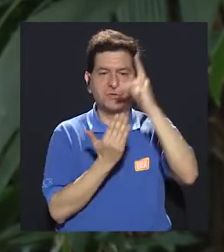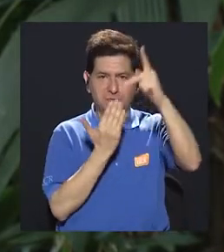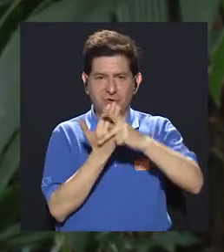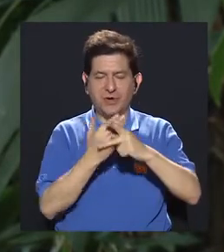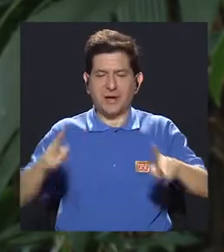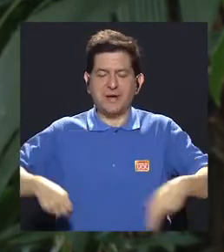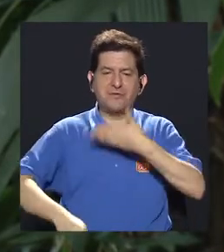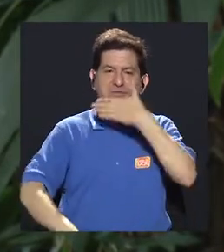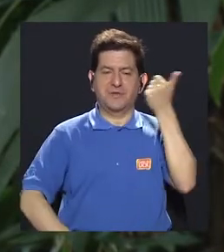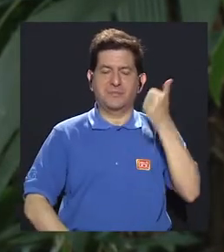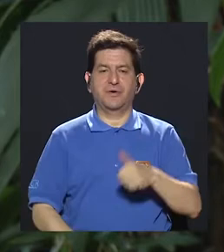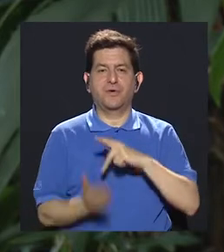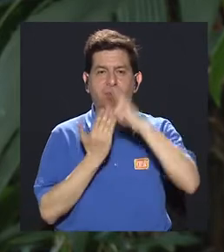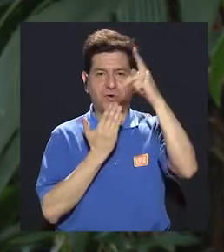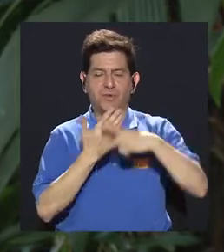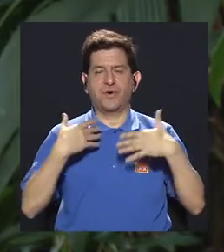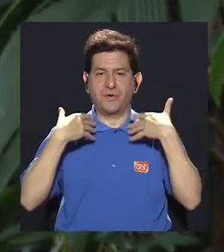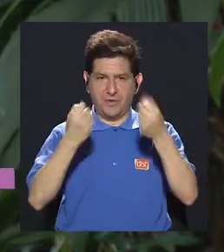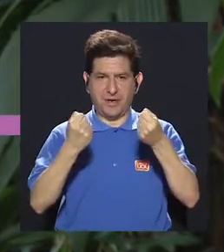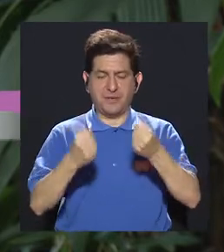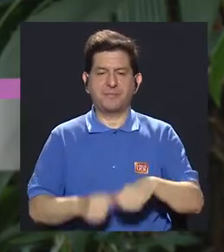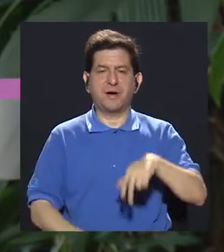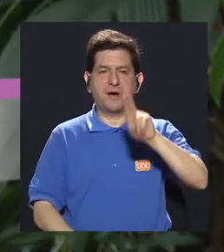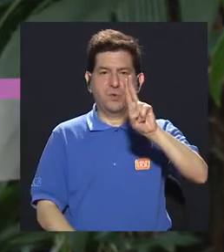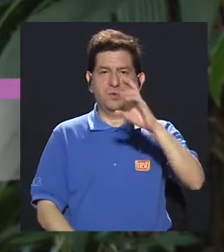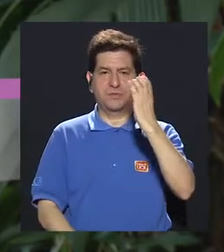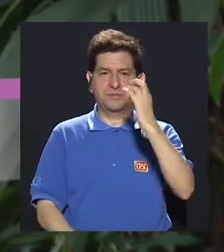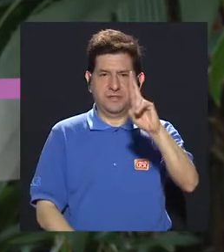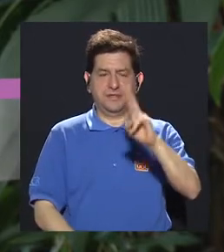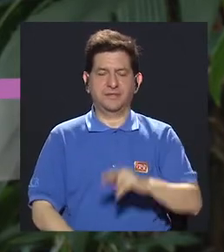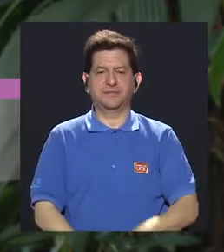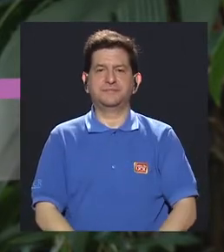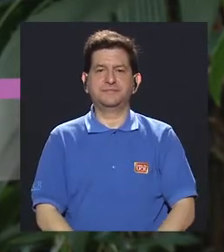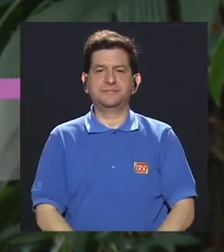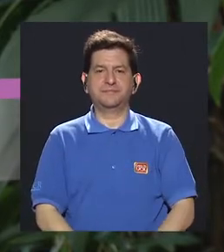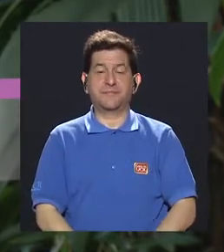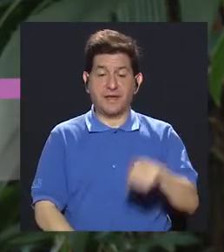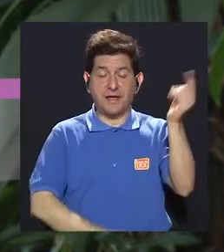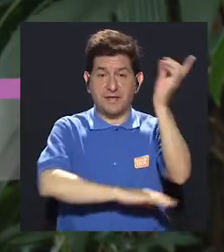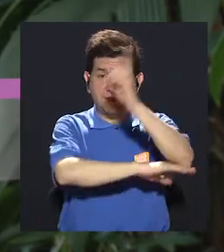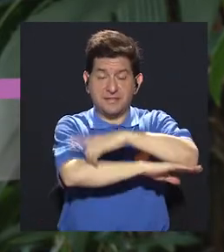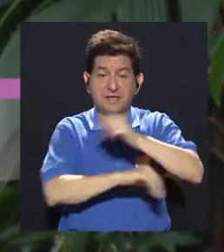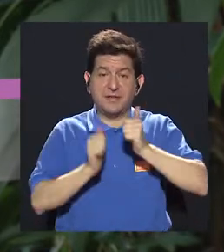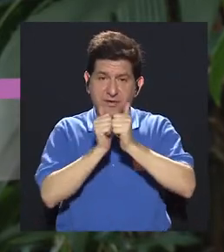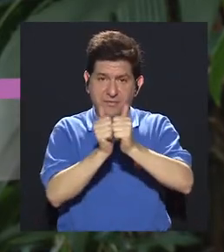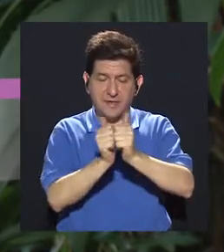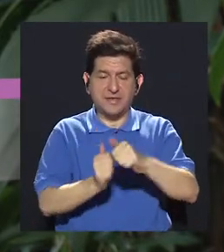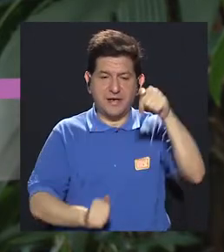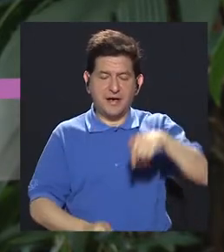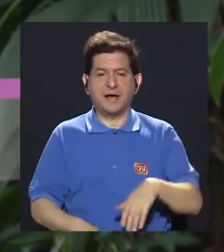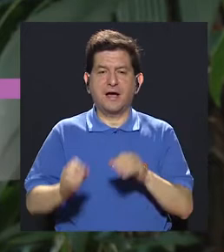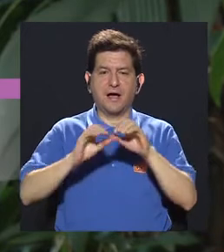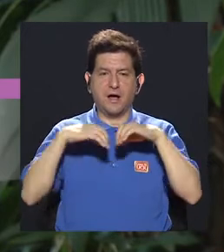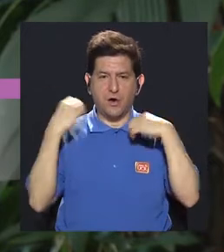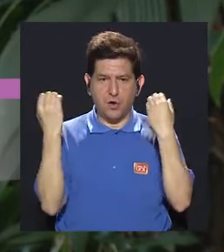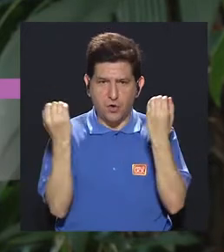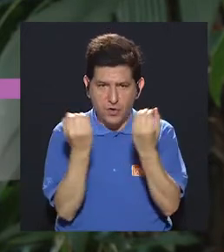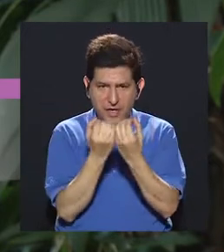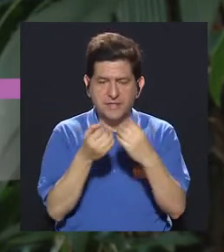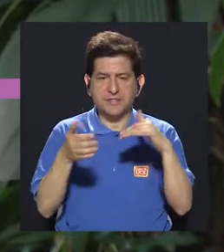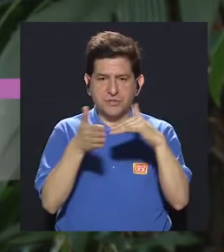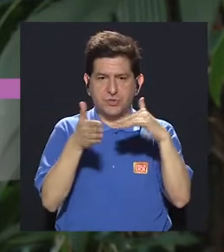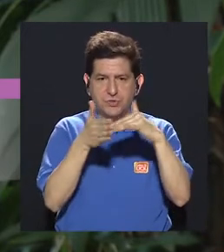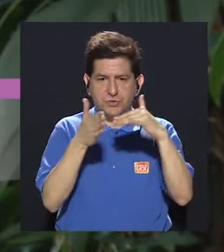Bienvenidos y bienvenidas a Vivir Mejor, la telerevista de salud de la Universidad de Costa Rica. El día de hoy les acompañamos desde la Organización